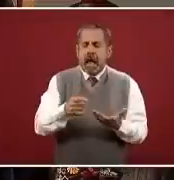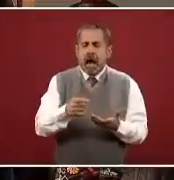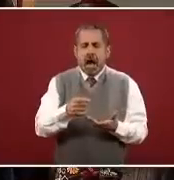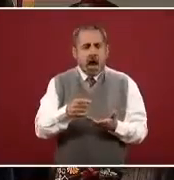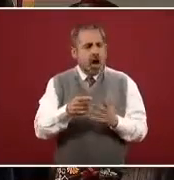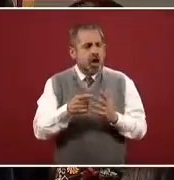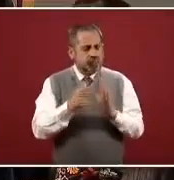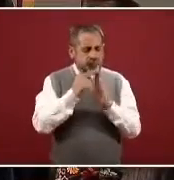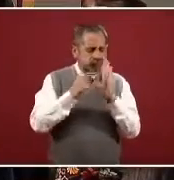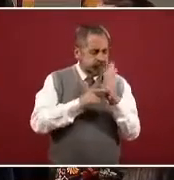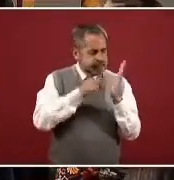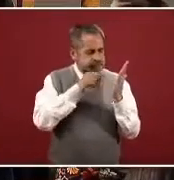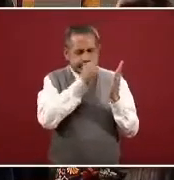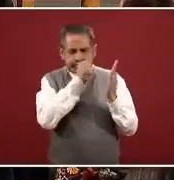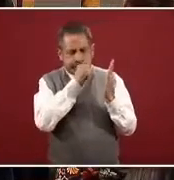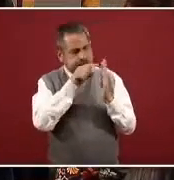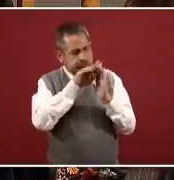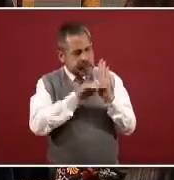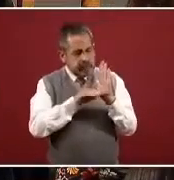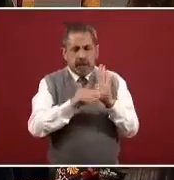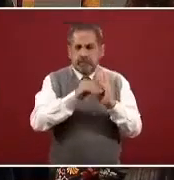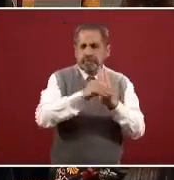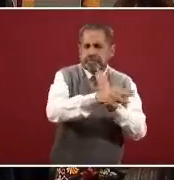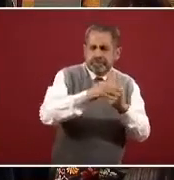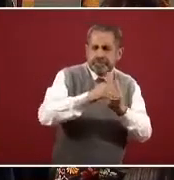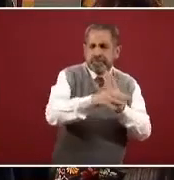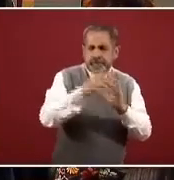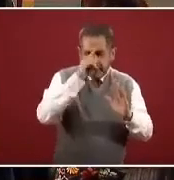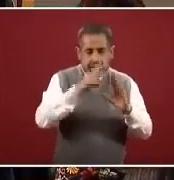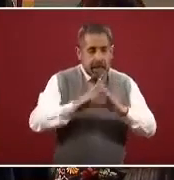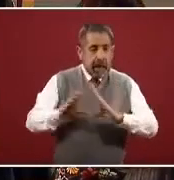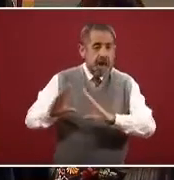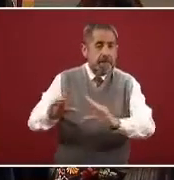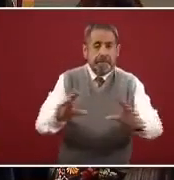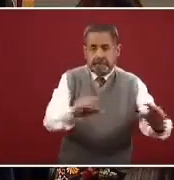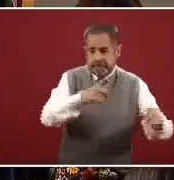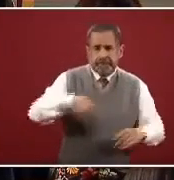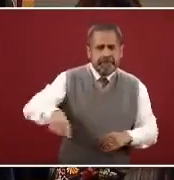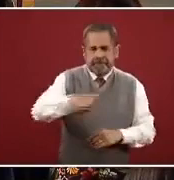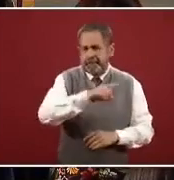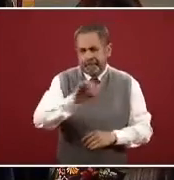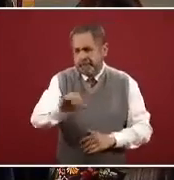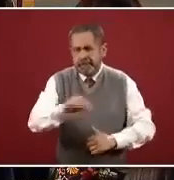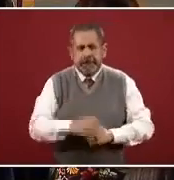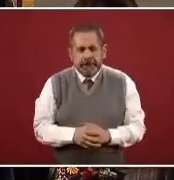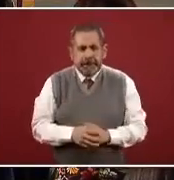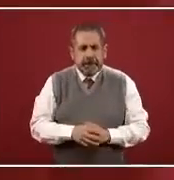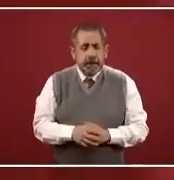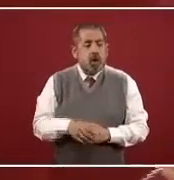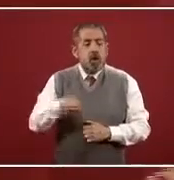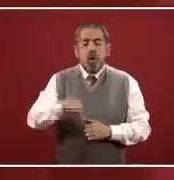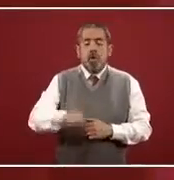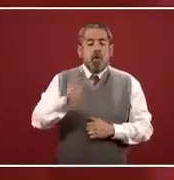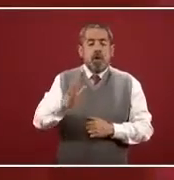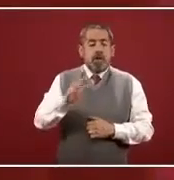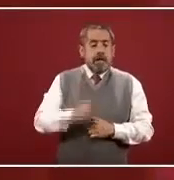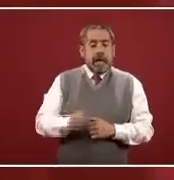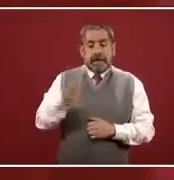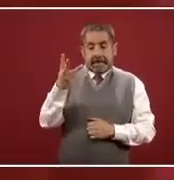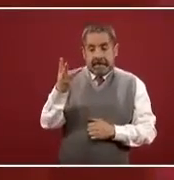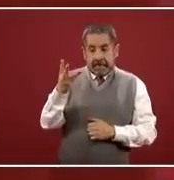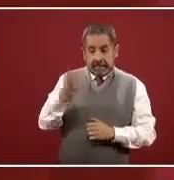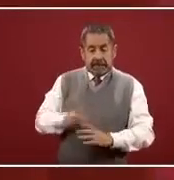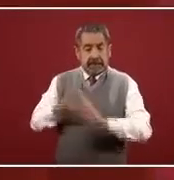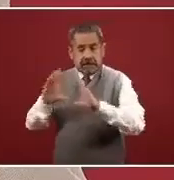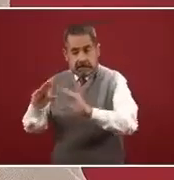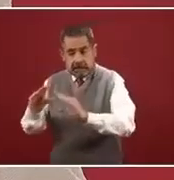de referencia y con él proceder a capacitar al personal. Al día de hoy se han tenido ya 3 de estas capacitaciones,